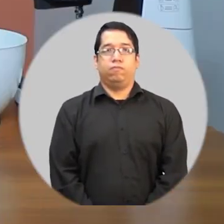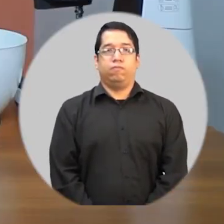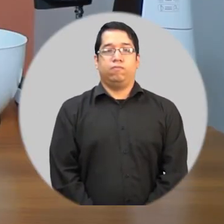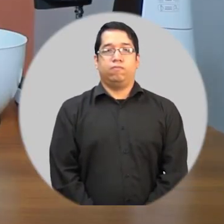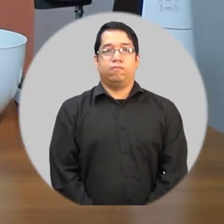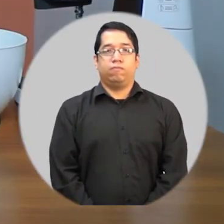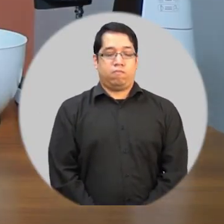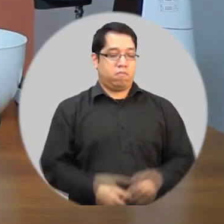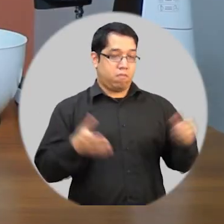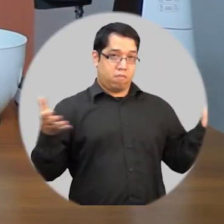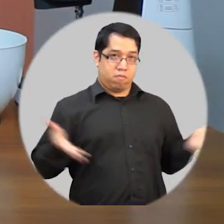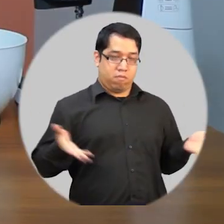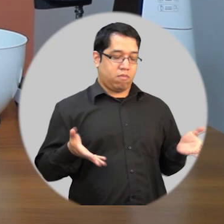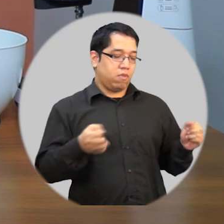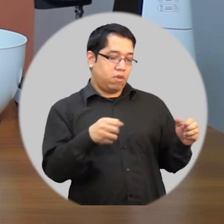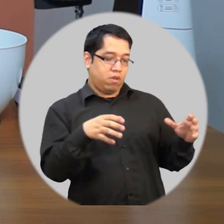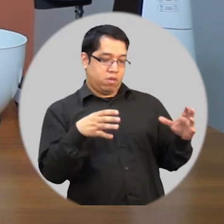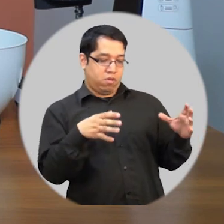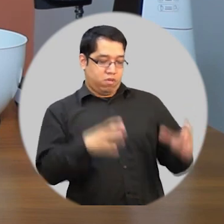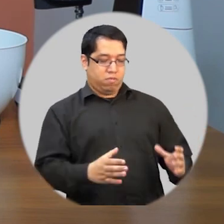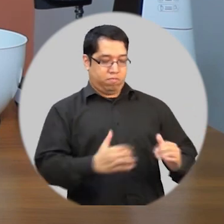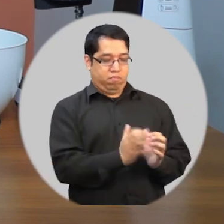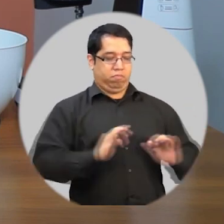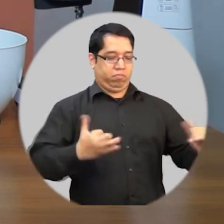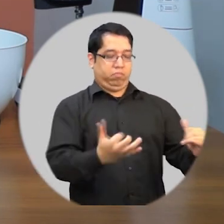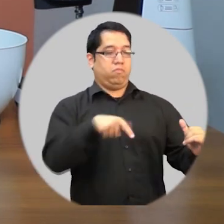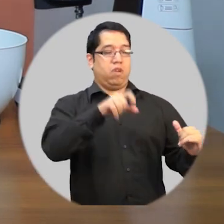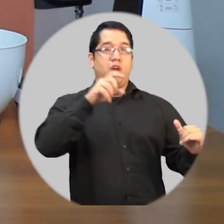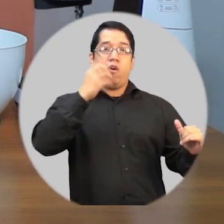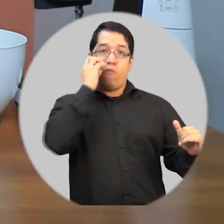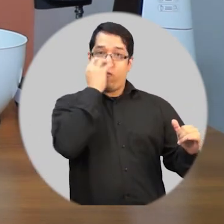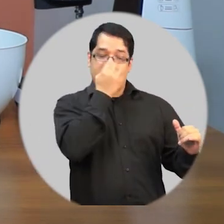Voy a estar agregando nuestra frutilla procesada